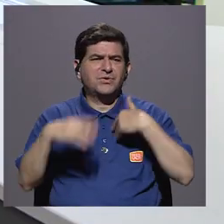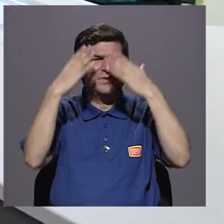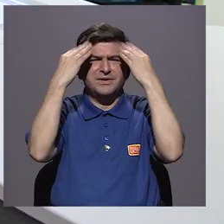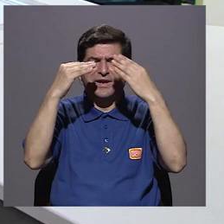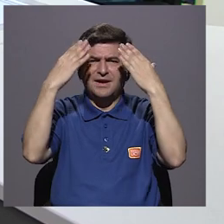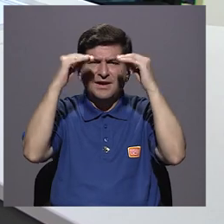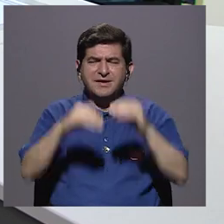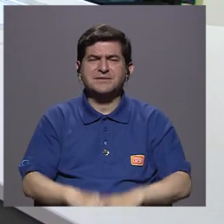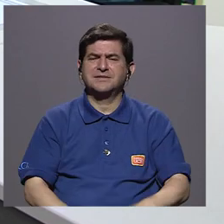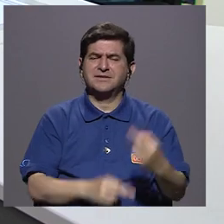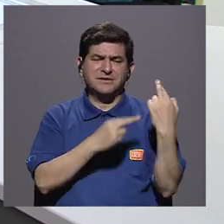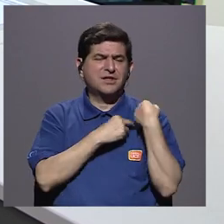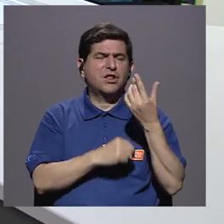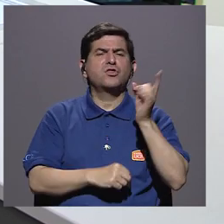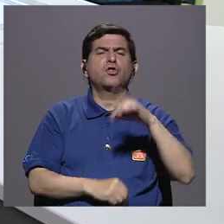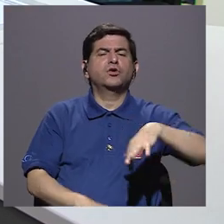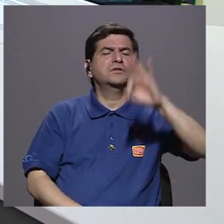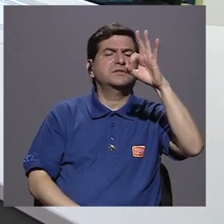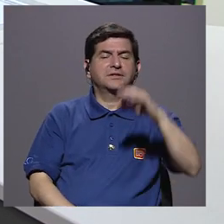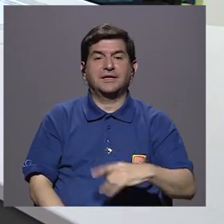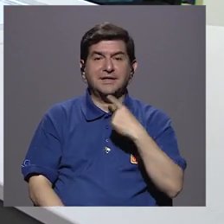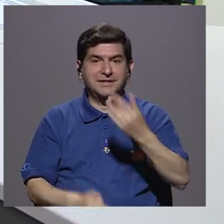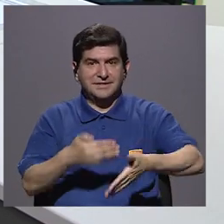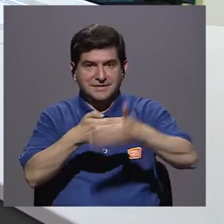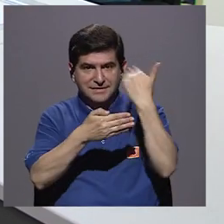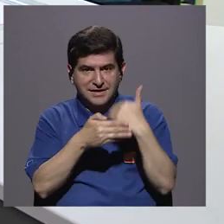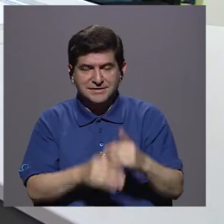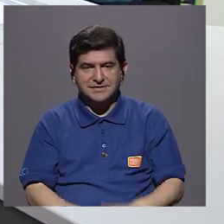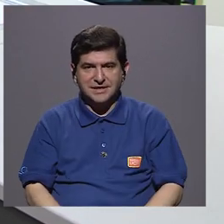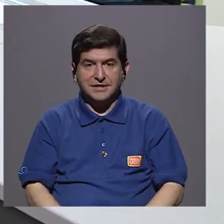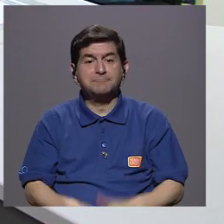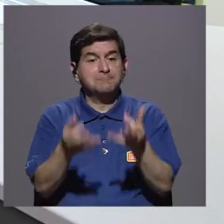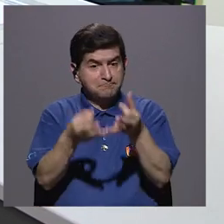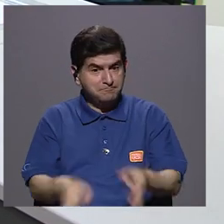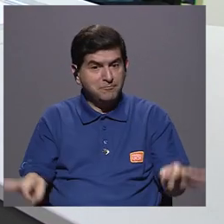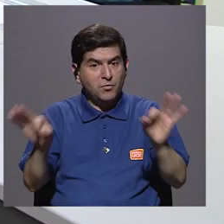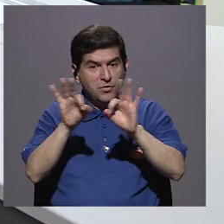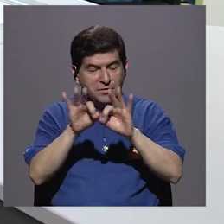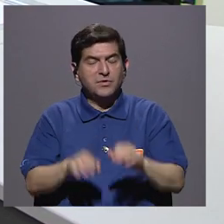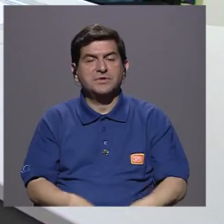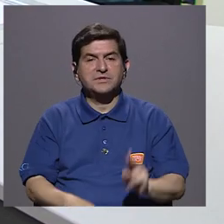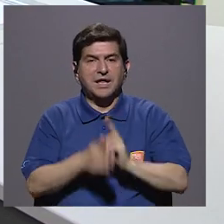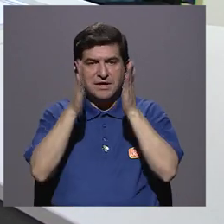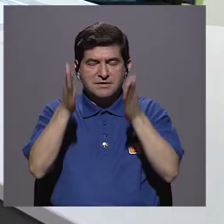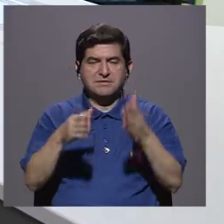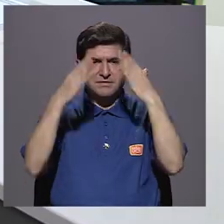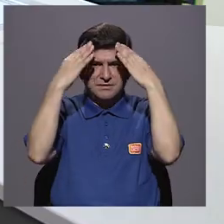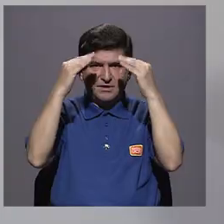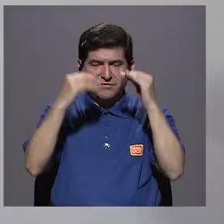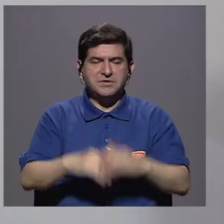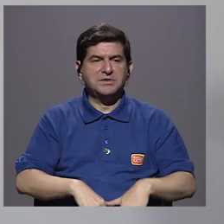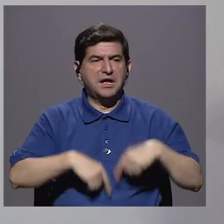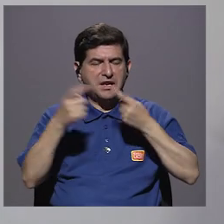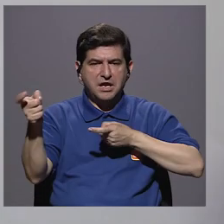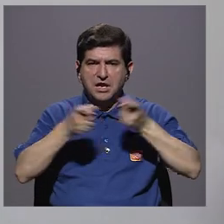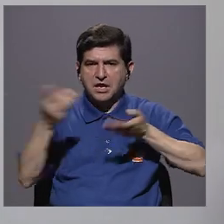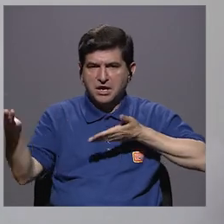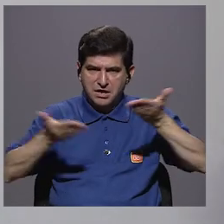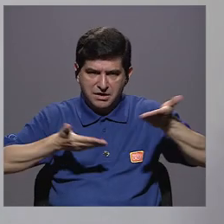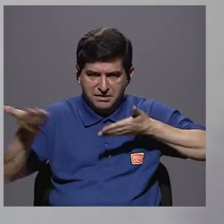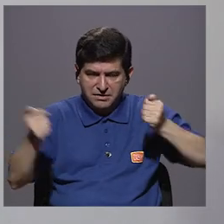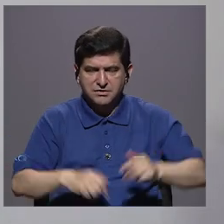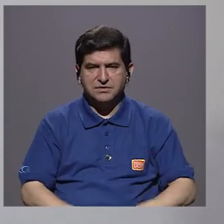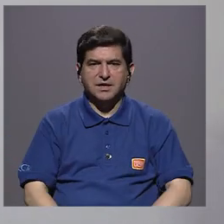más información acerca de los deberes? Sí, como dijimos anteriormente, es un deber informarse, ¿verdad? Es un deber de usuario informarse. Pueden acudir a la Contraloría de